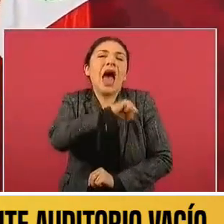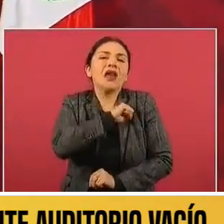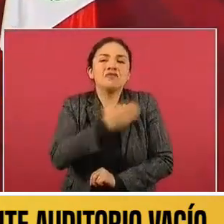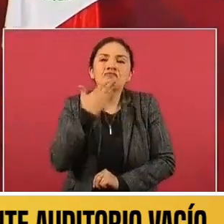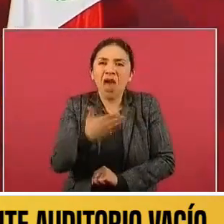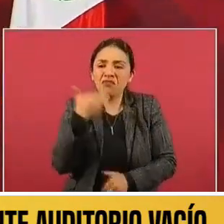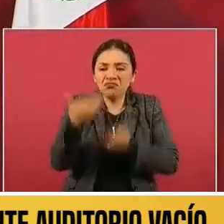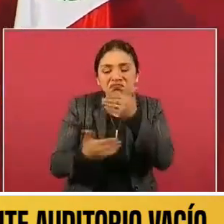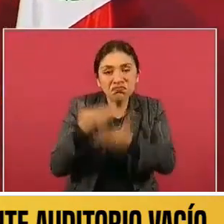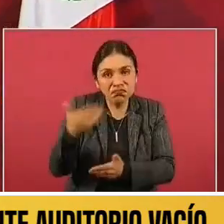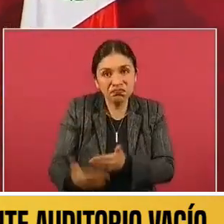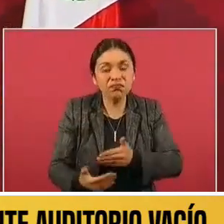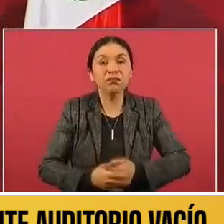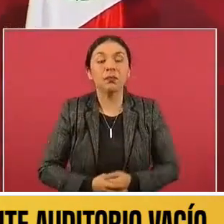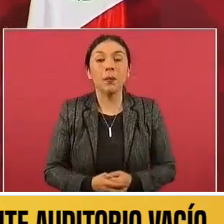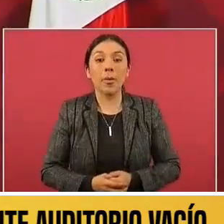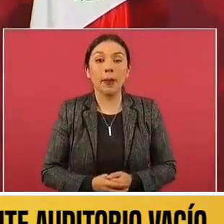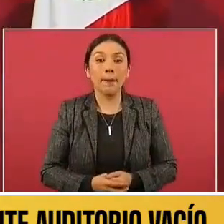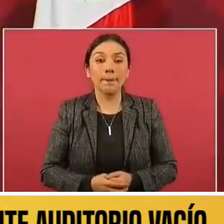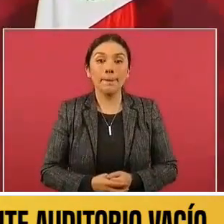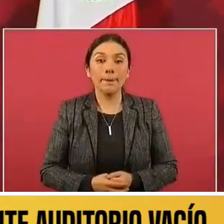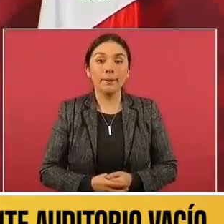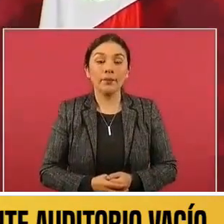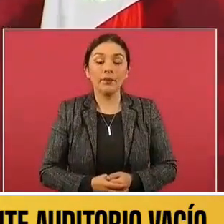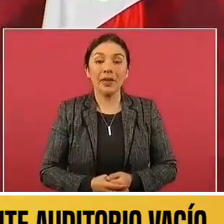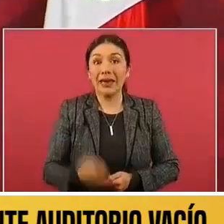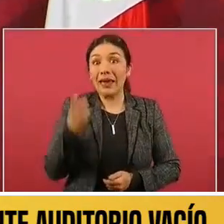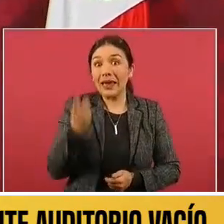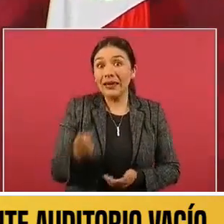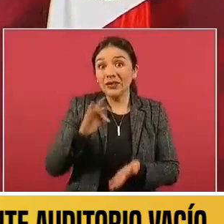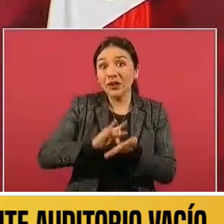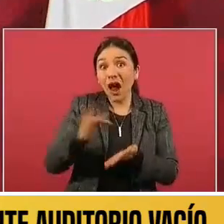pues nos permite